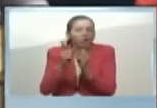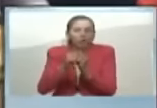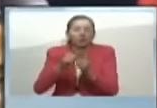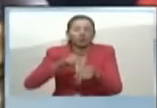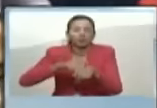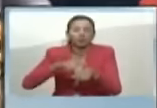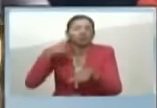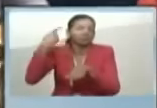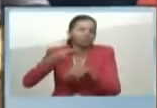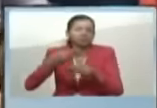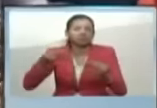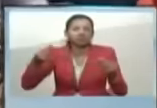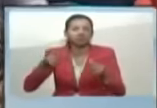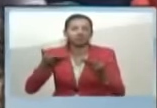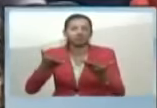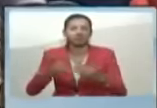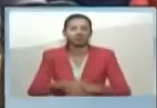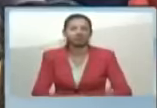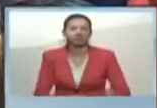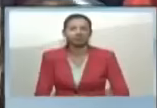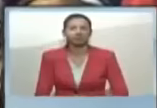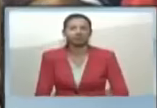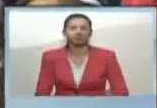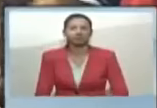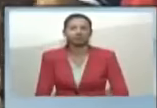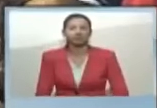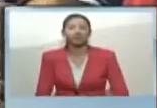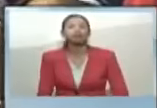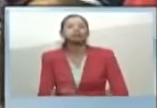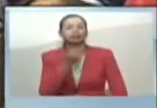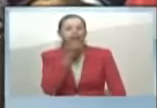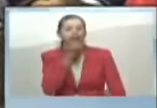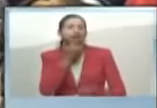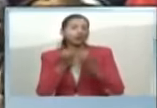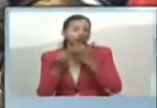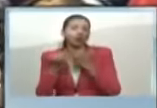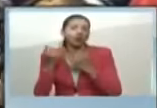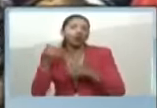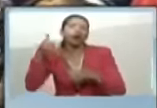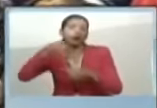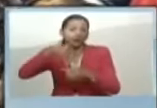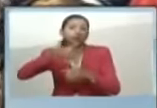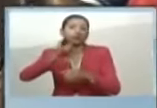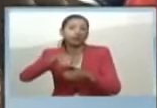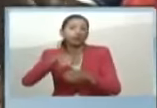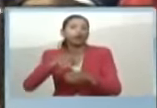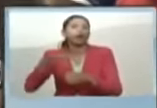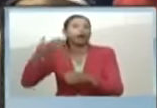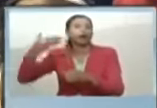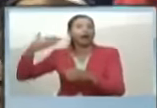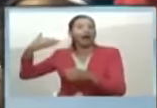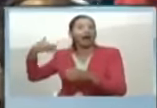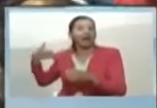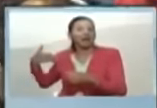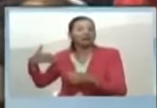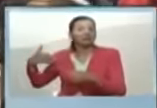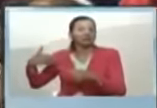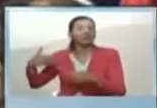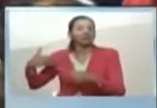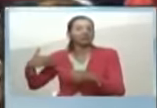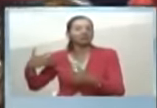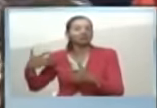carácter no solamente de errores electorales, sino de profundas razones